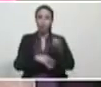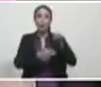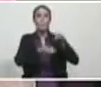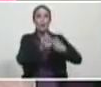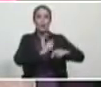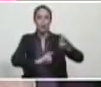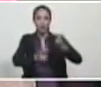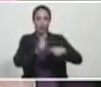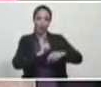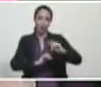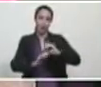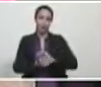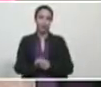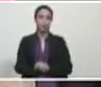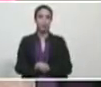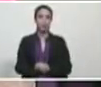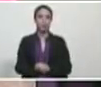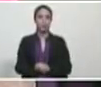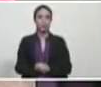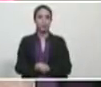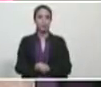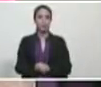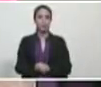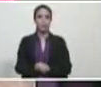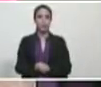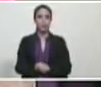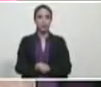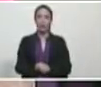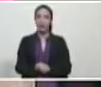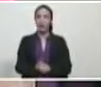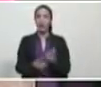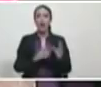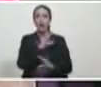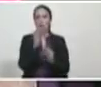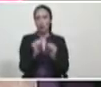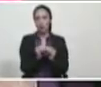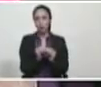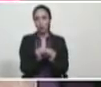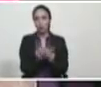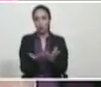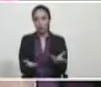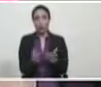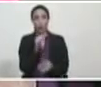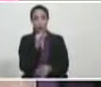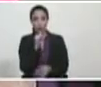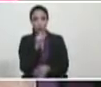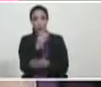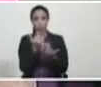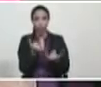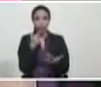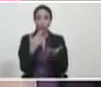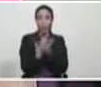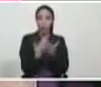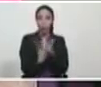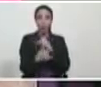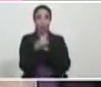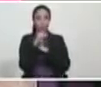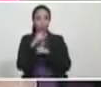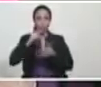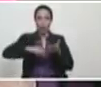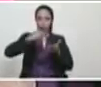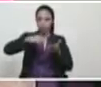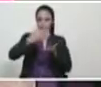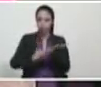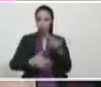mercado latinoamericano en general. En definitiva, con ese anuncio que se está incorporando allí, también vamos con un